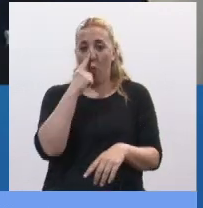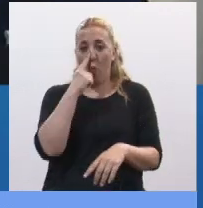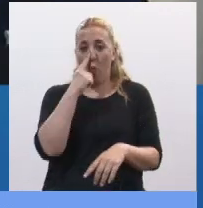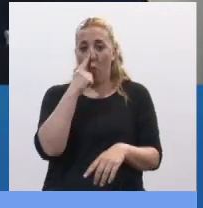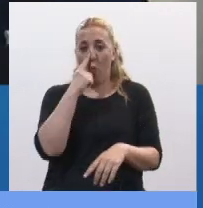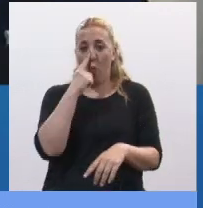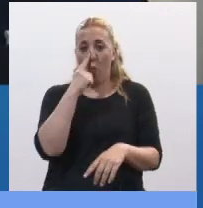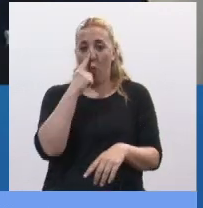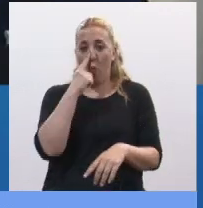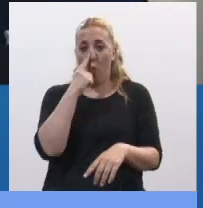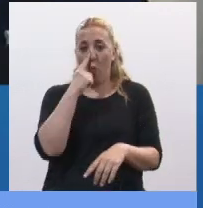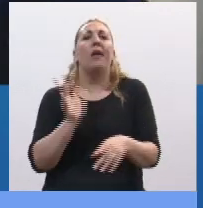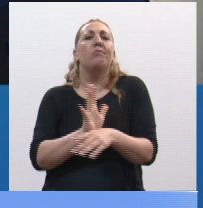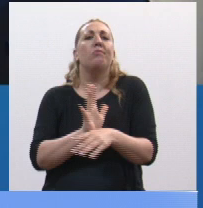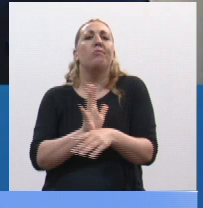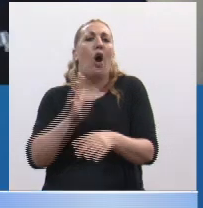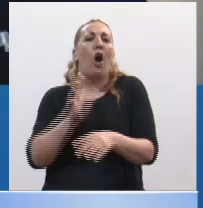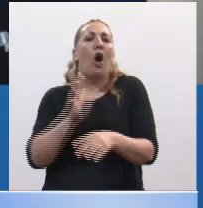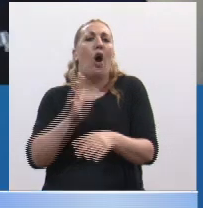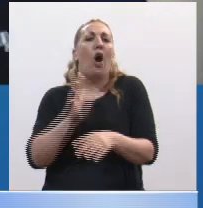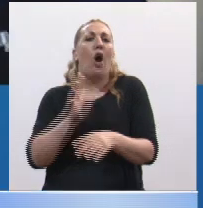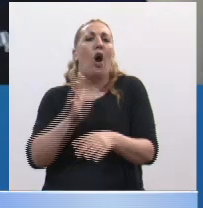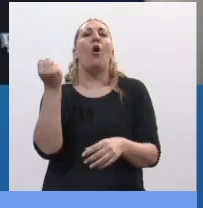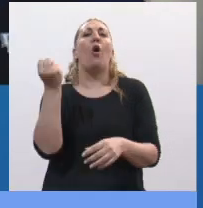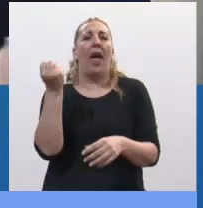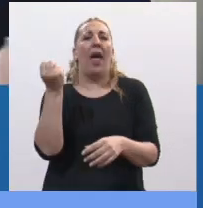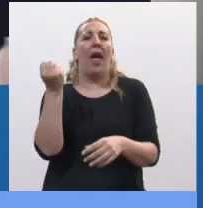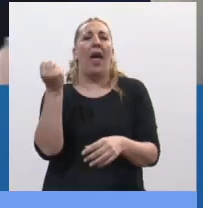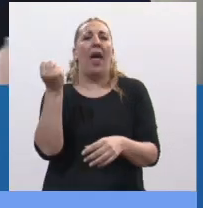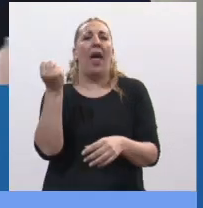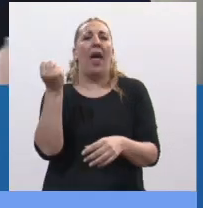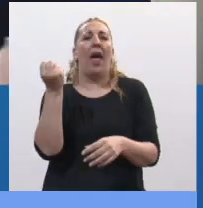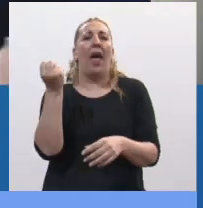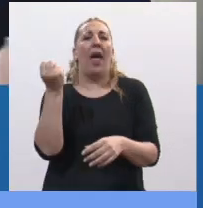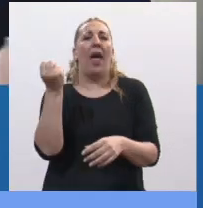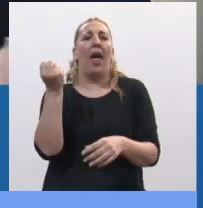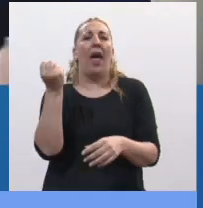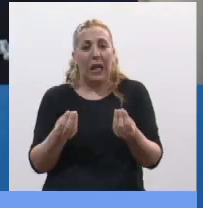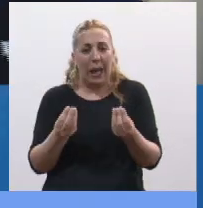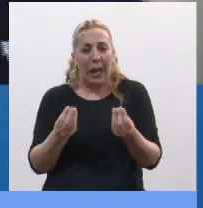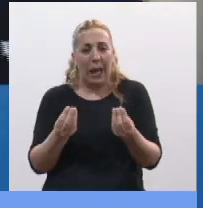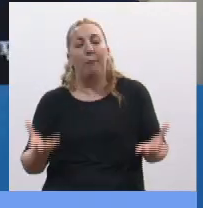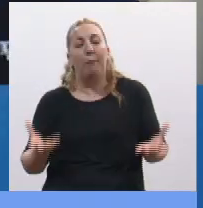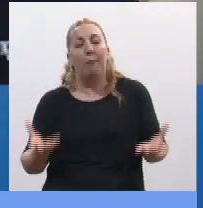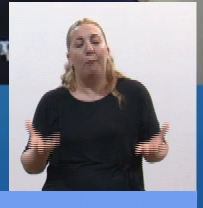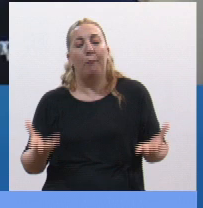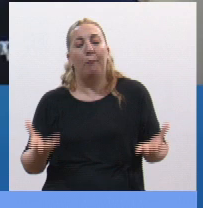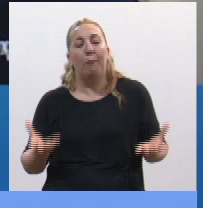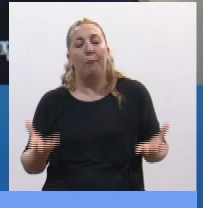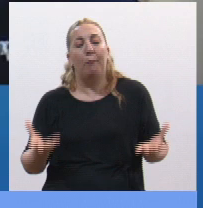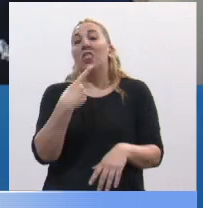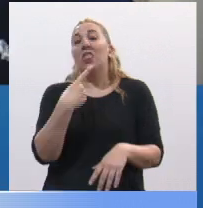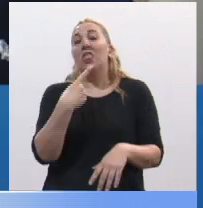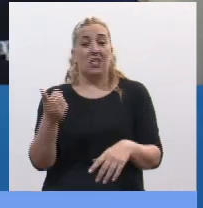También aducen una cuestión de oportunidad. Vuelven a recurrir al criterio de la oportunidad. ¿Por qué? Porque, bueno,